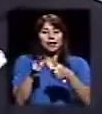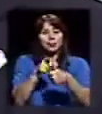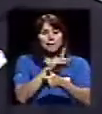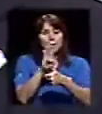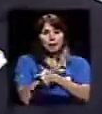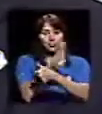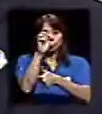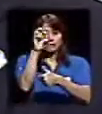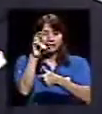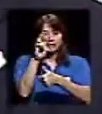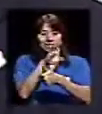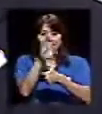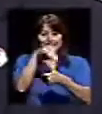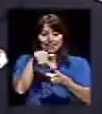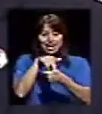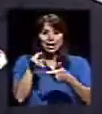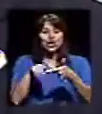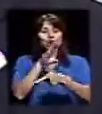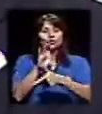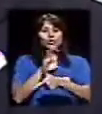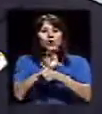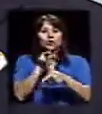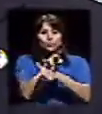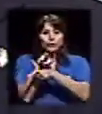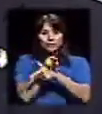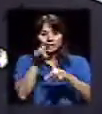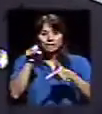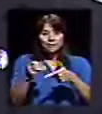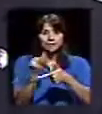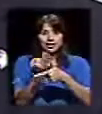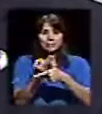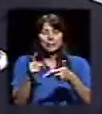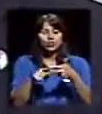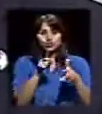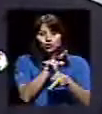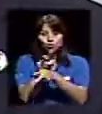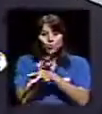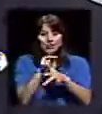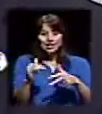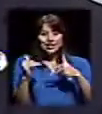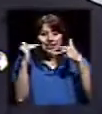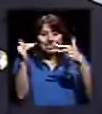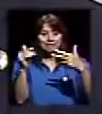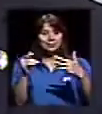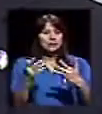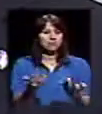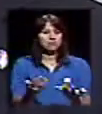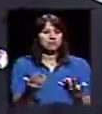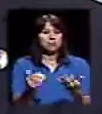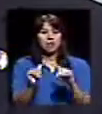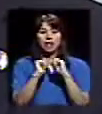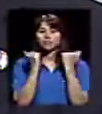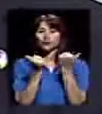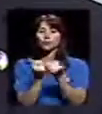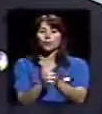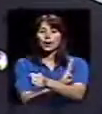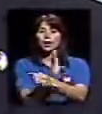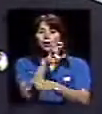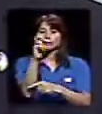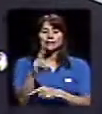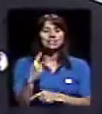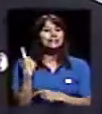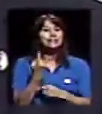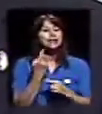de Supervisión del Sistema Financiero, Superintendencia, y desde siempre la asociación ha procurado un